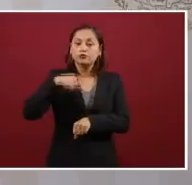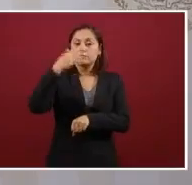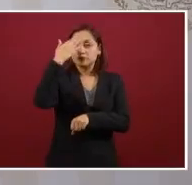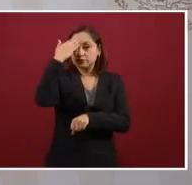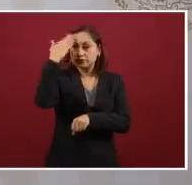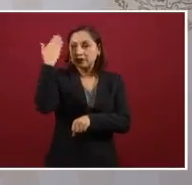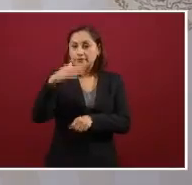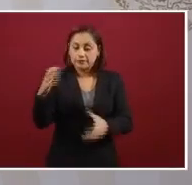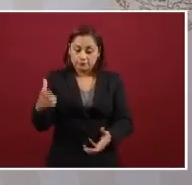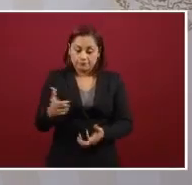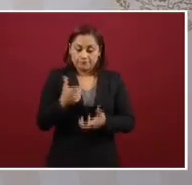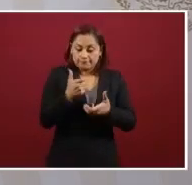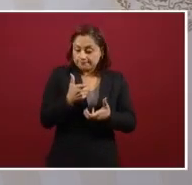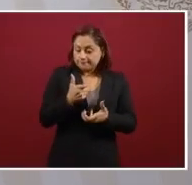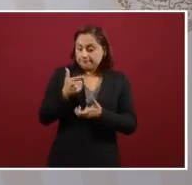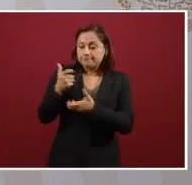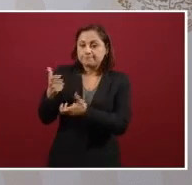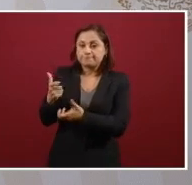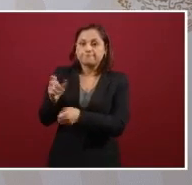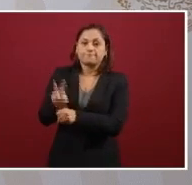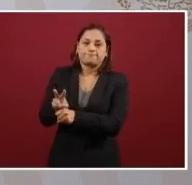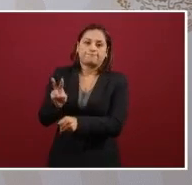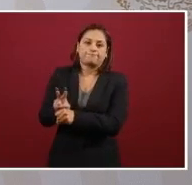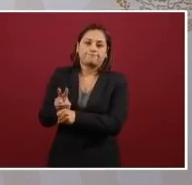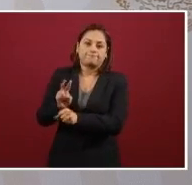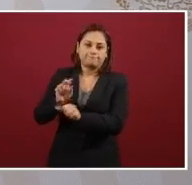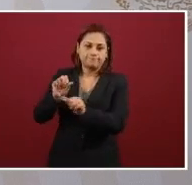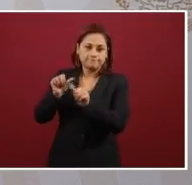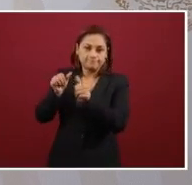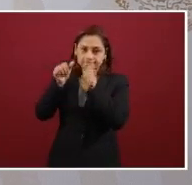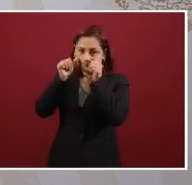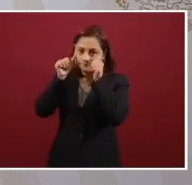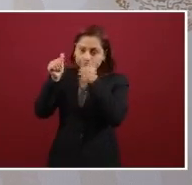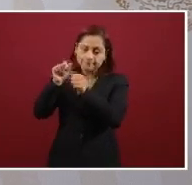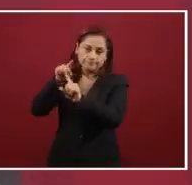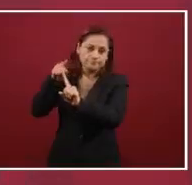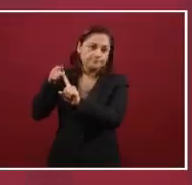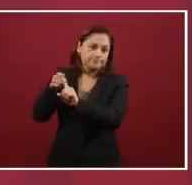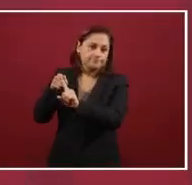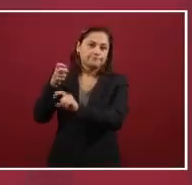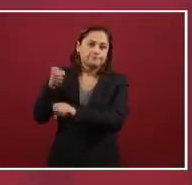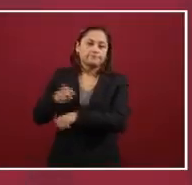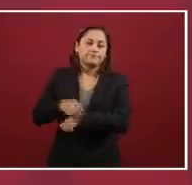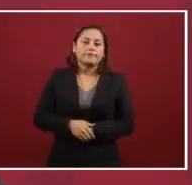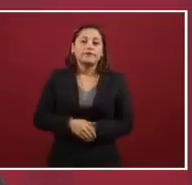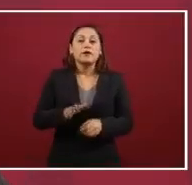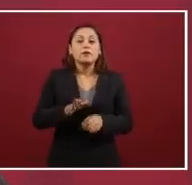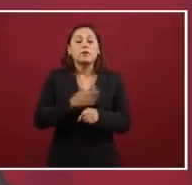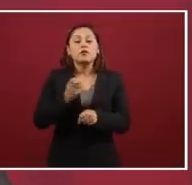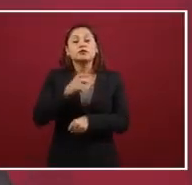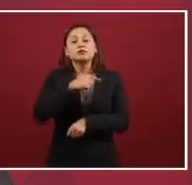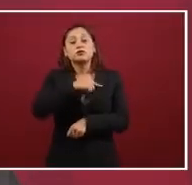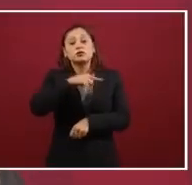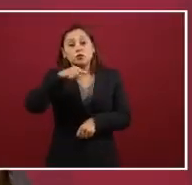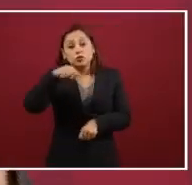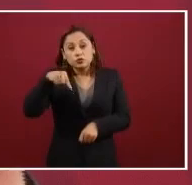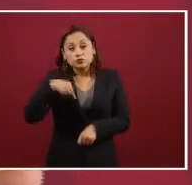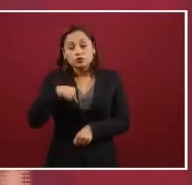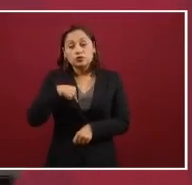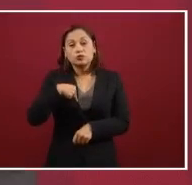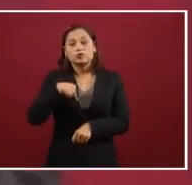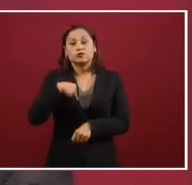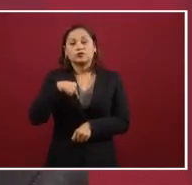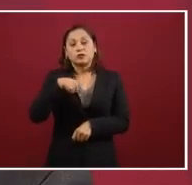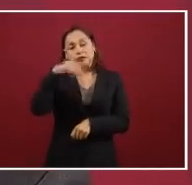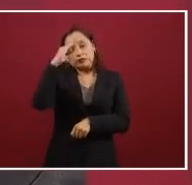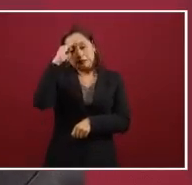que han sido dispuestos. Por lo tanto, nuestra obligación es que los recursos se entreguen directamente